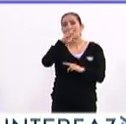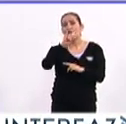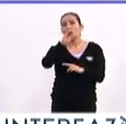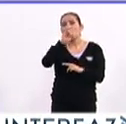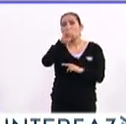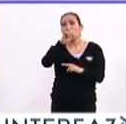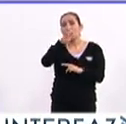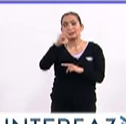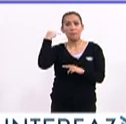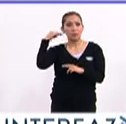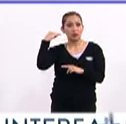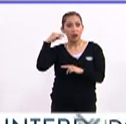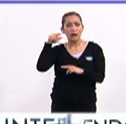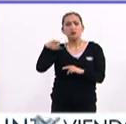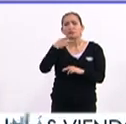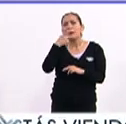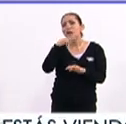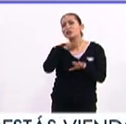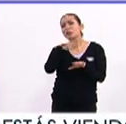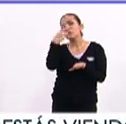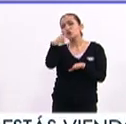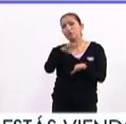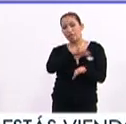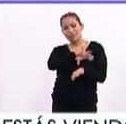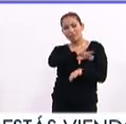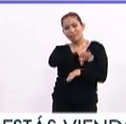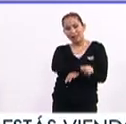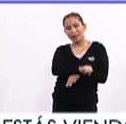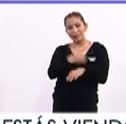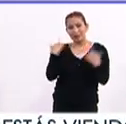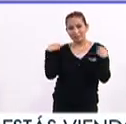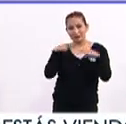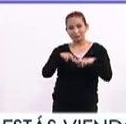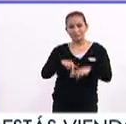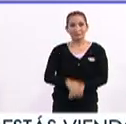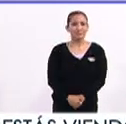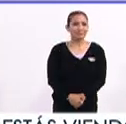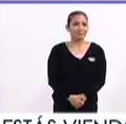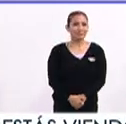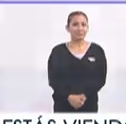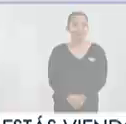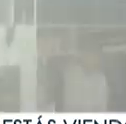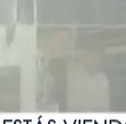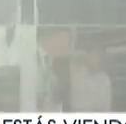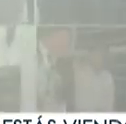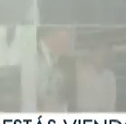Flores de Michoacán y nos habla sobre su vocación magisterial.